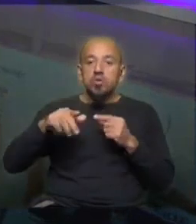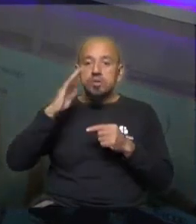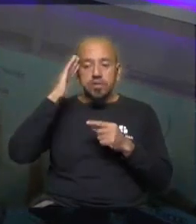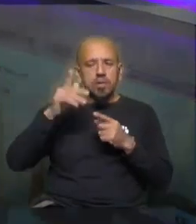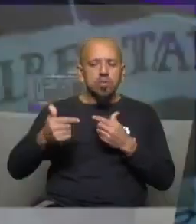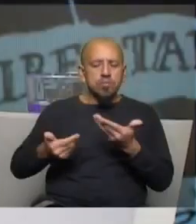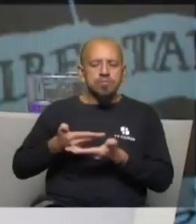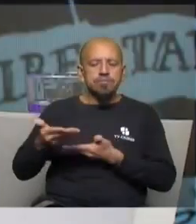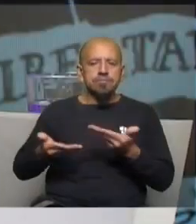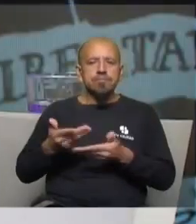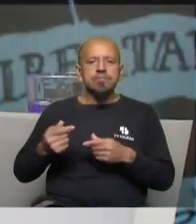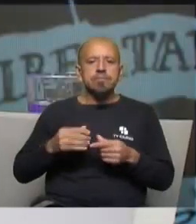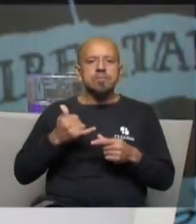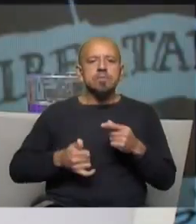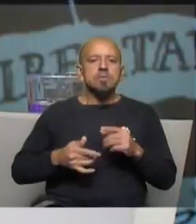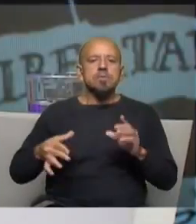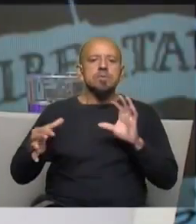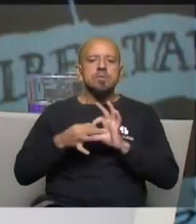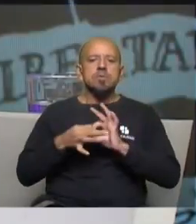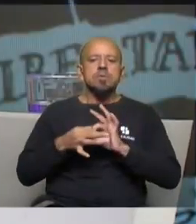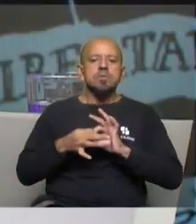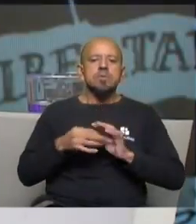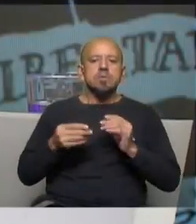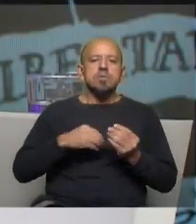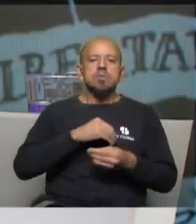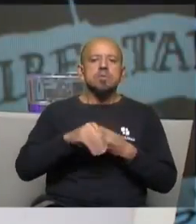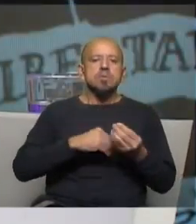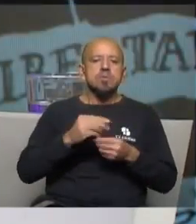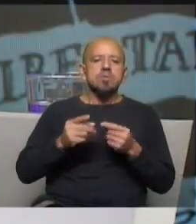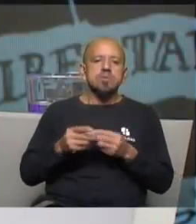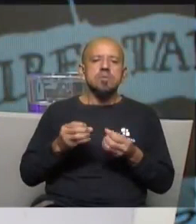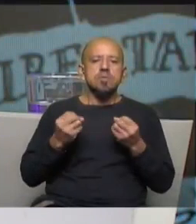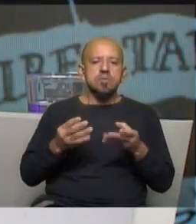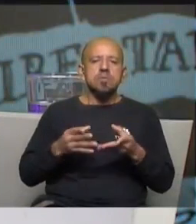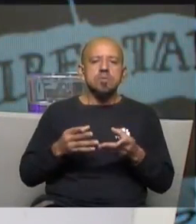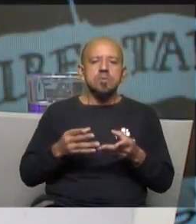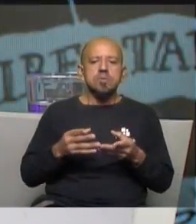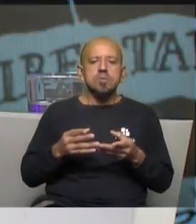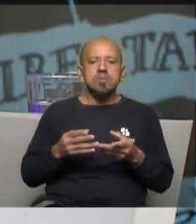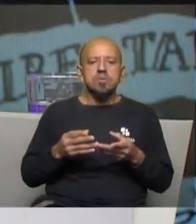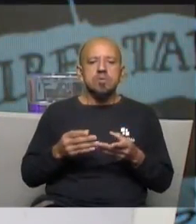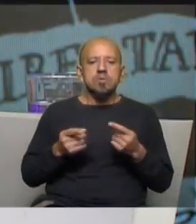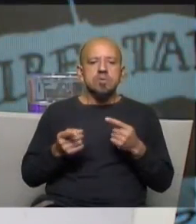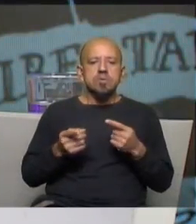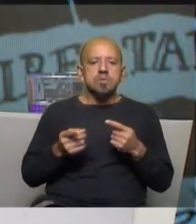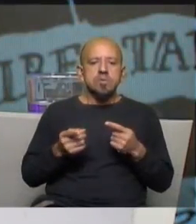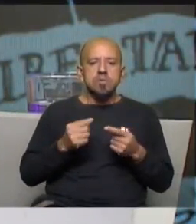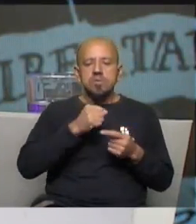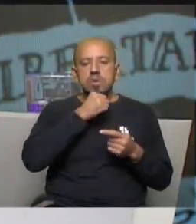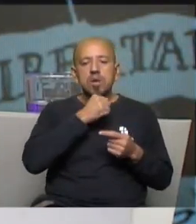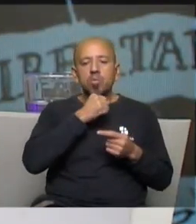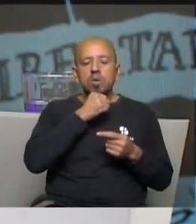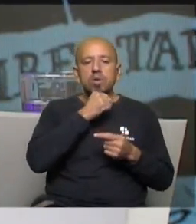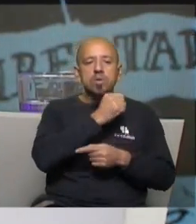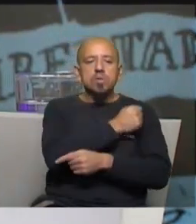resto de la población eran los tipos que tenían el vínculo Y eso viene de familia por eso son bromo que era una realeza porque el abuelo de José